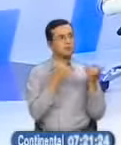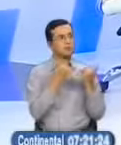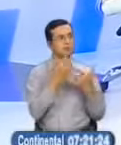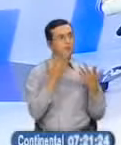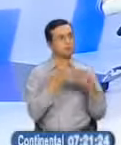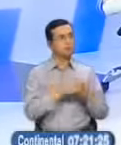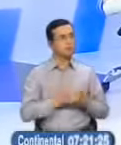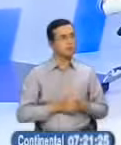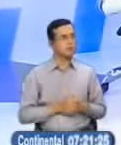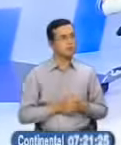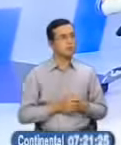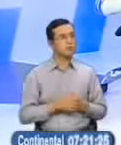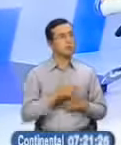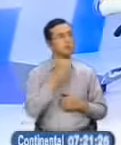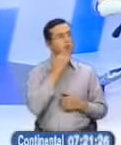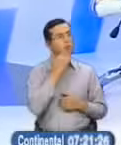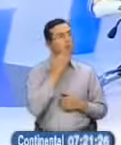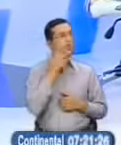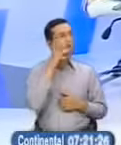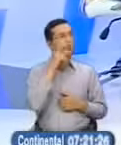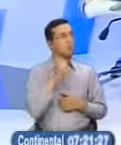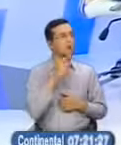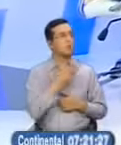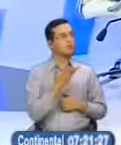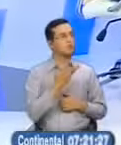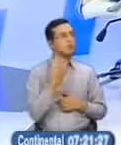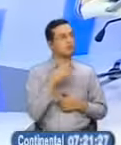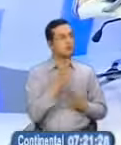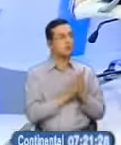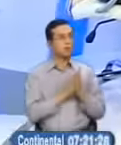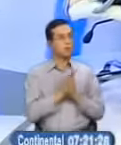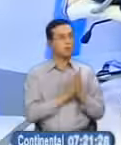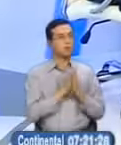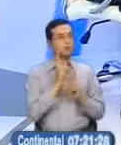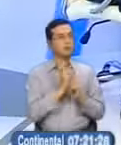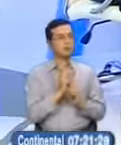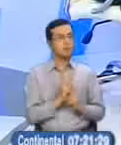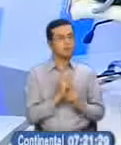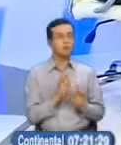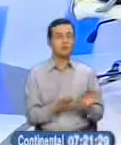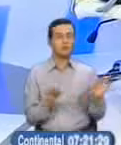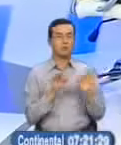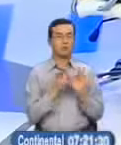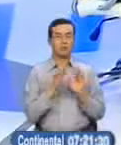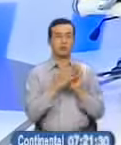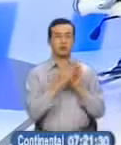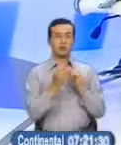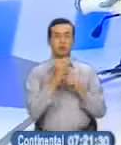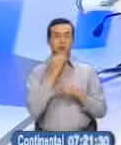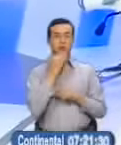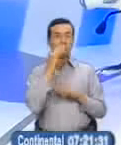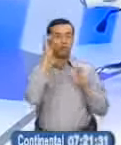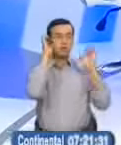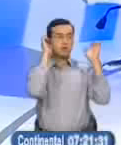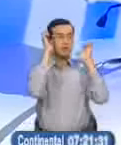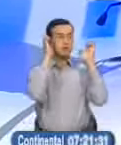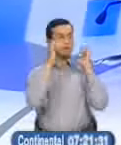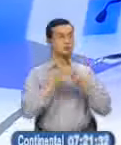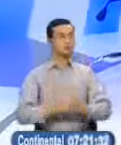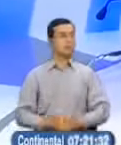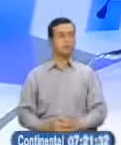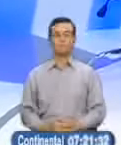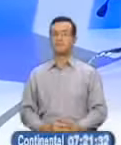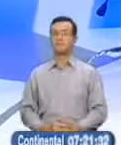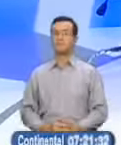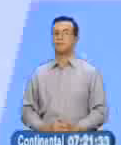Crítico. ¿Cómo Cuenca entonces aprovecha esta herramienta que debemos entenderla como estratégica?